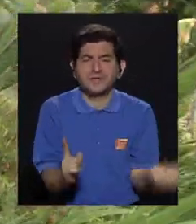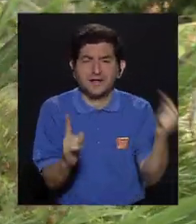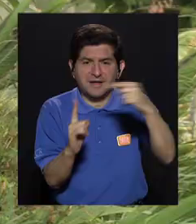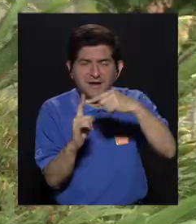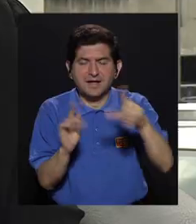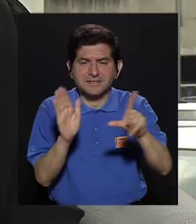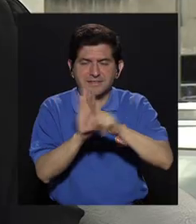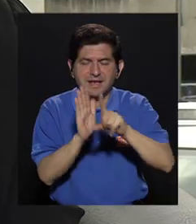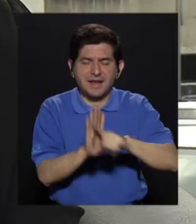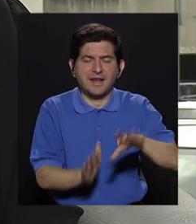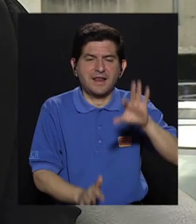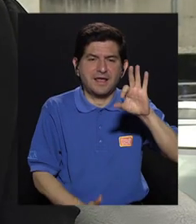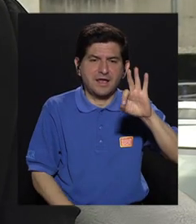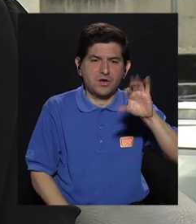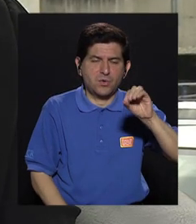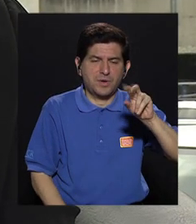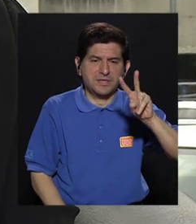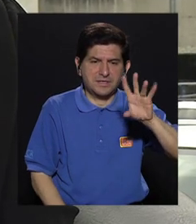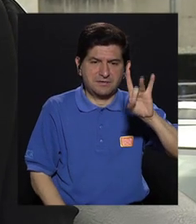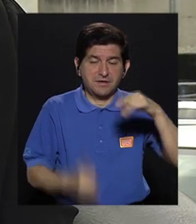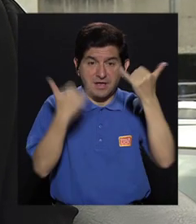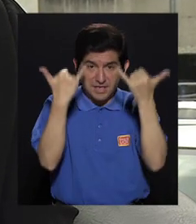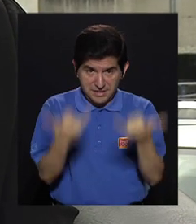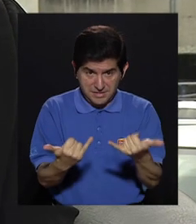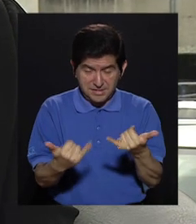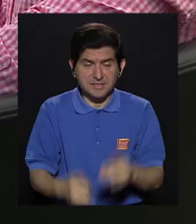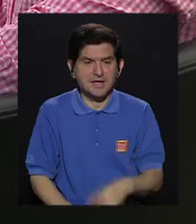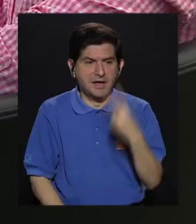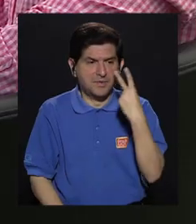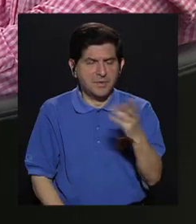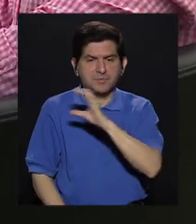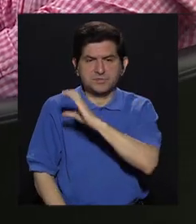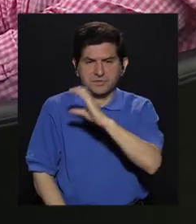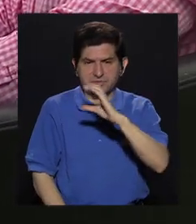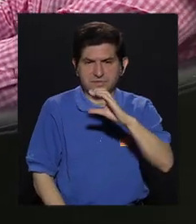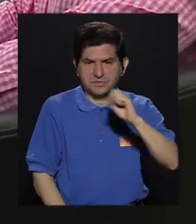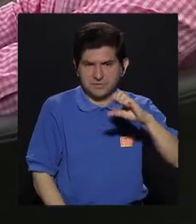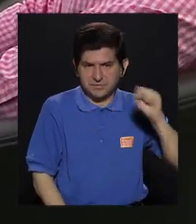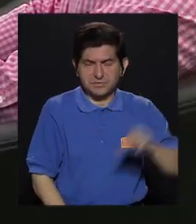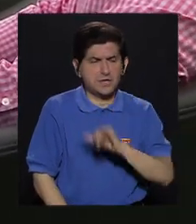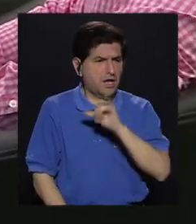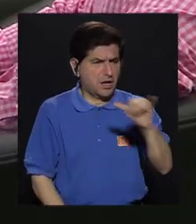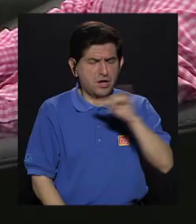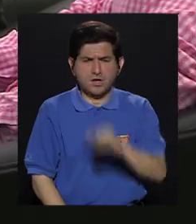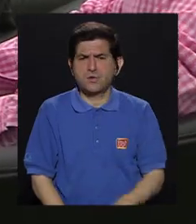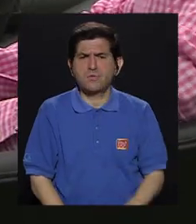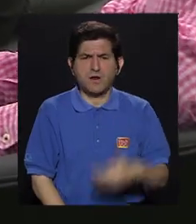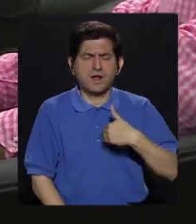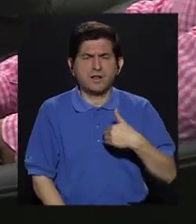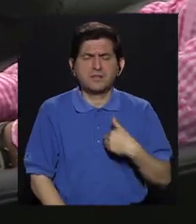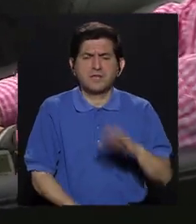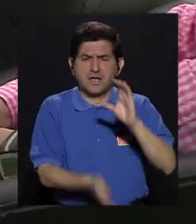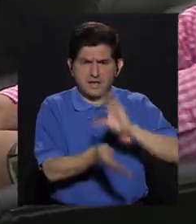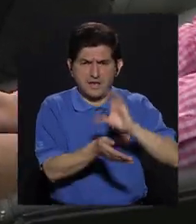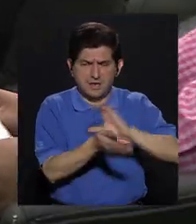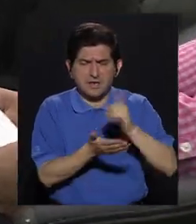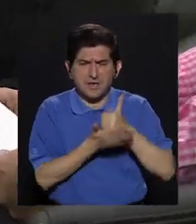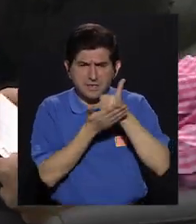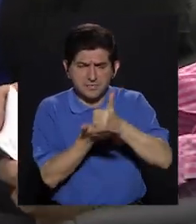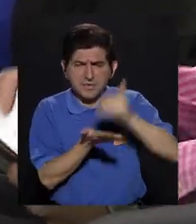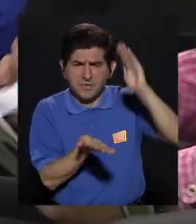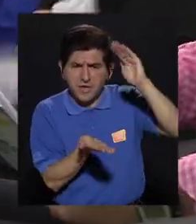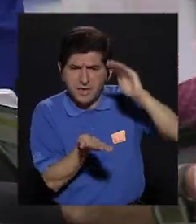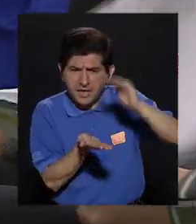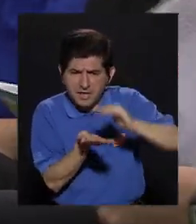hasta lograr la ley 9028. Y hoy en día ya vemos la Caja Costarricense del Seguro Social también con clínicas de cesación de